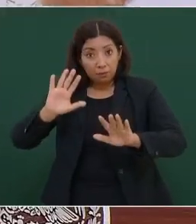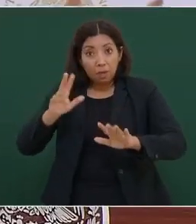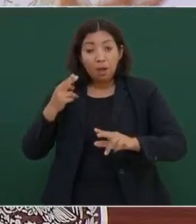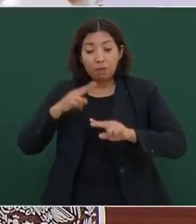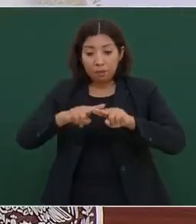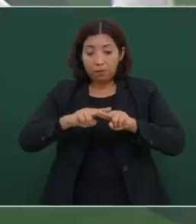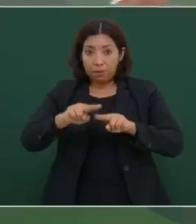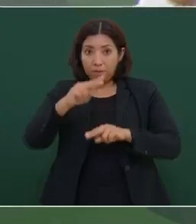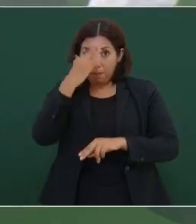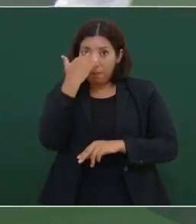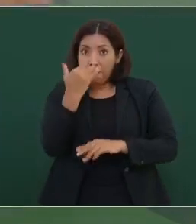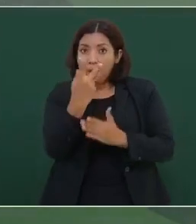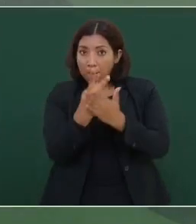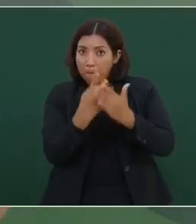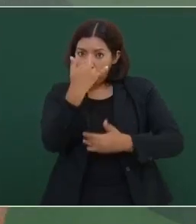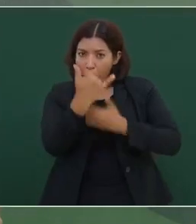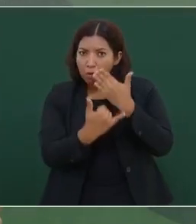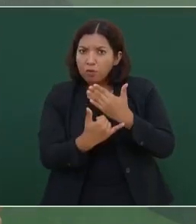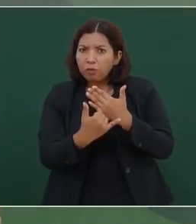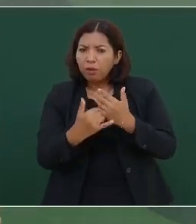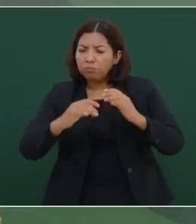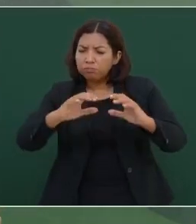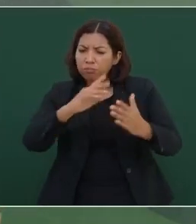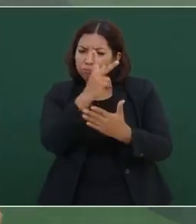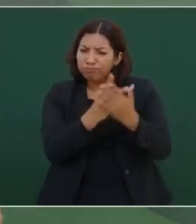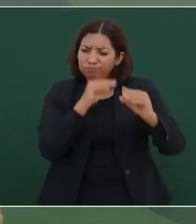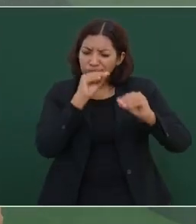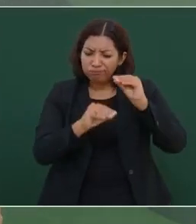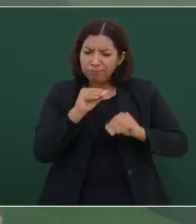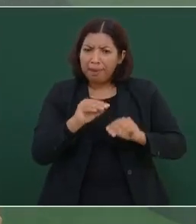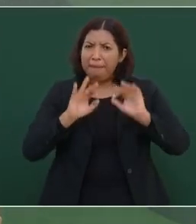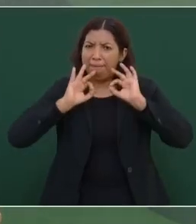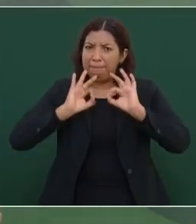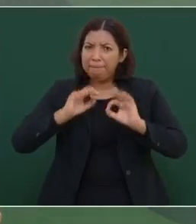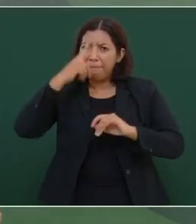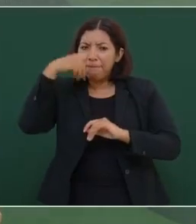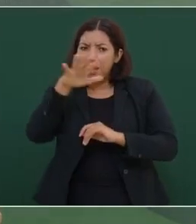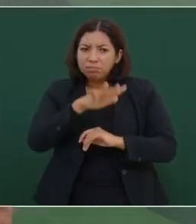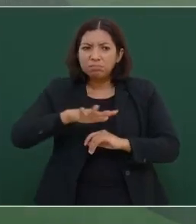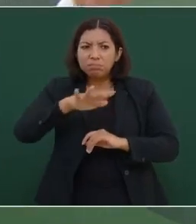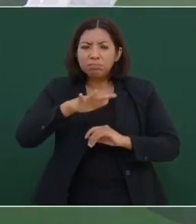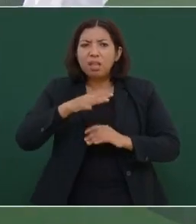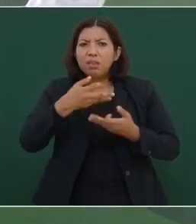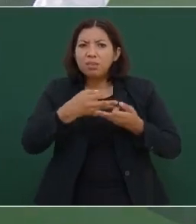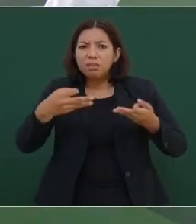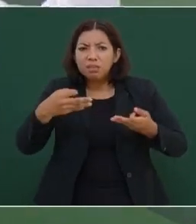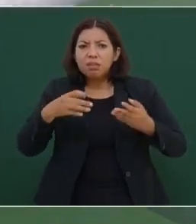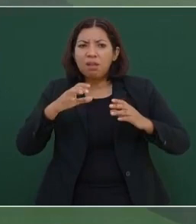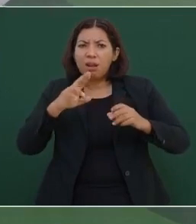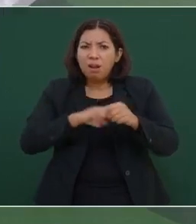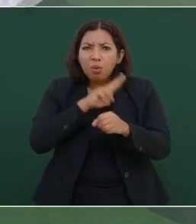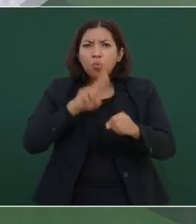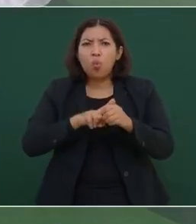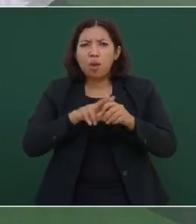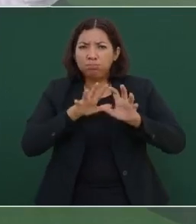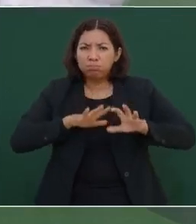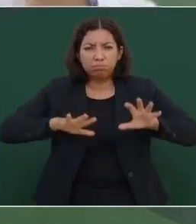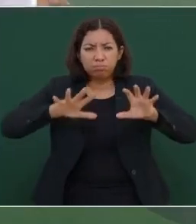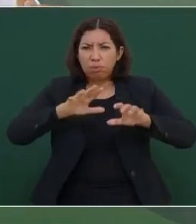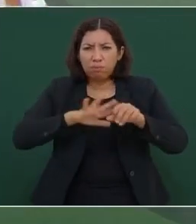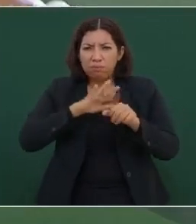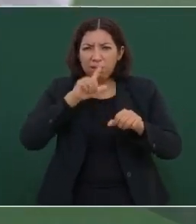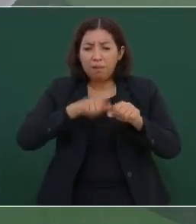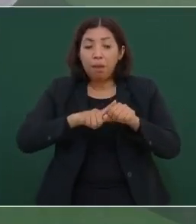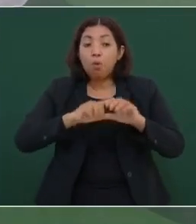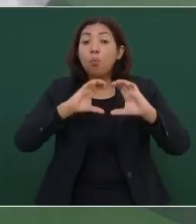vamos a incorporar de zonas de reservas naturales protegidas es muchísimo más que